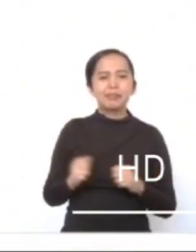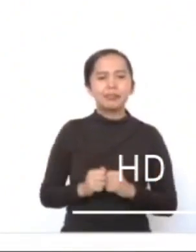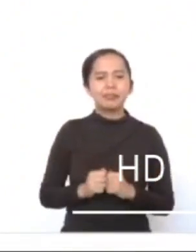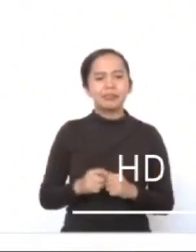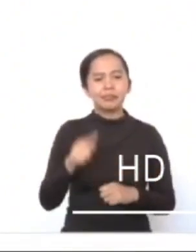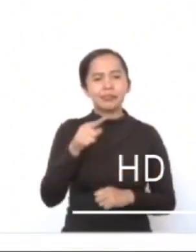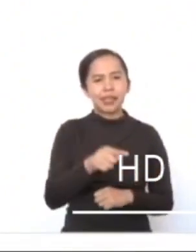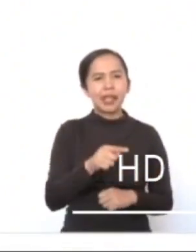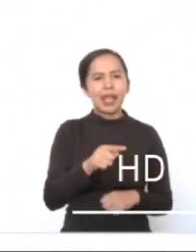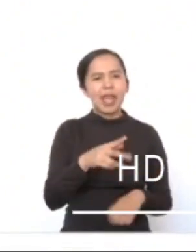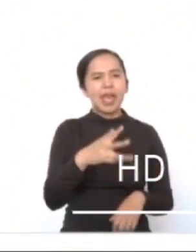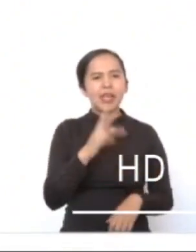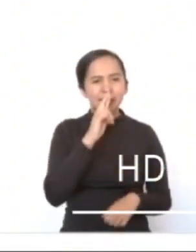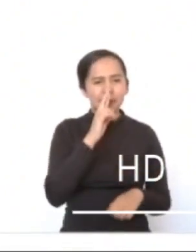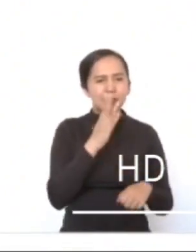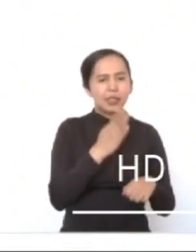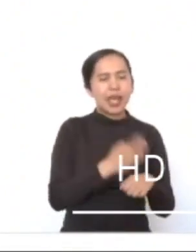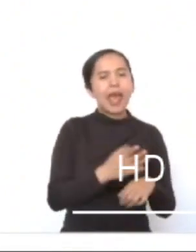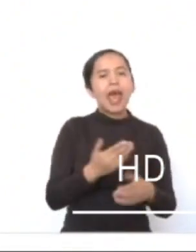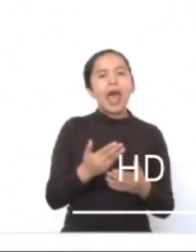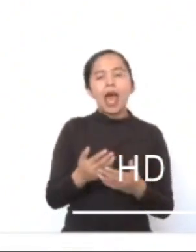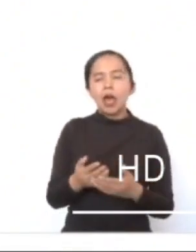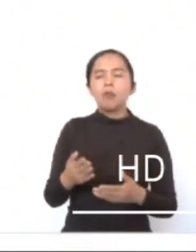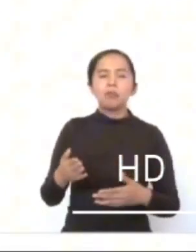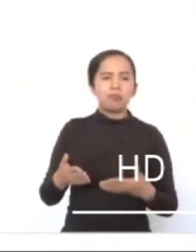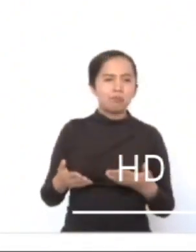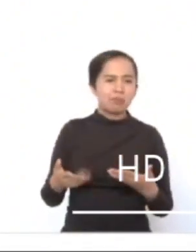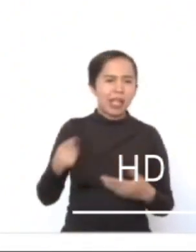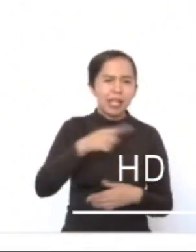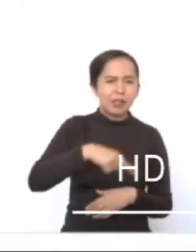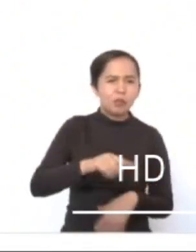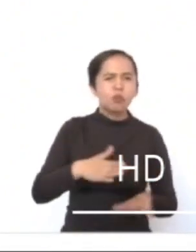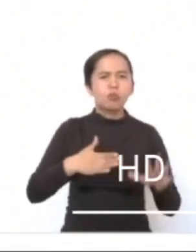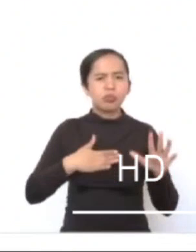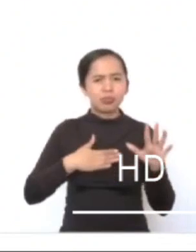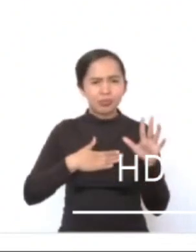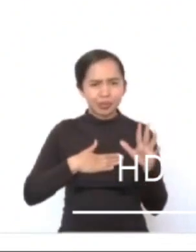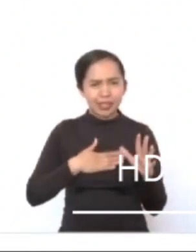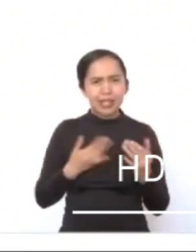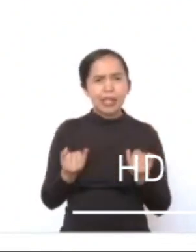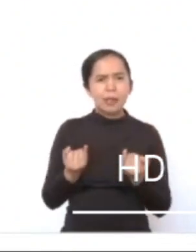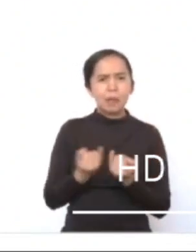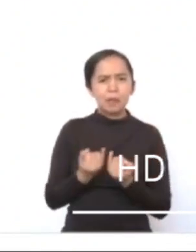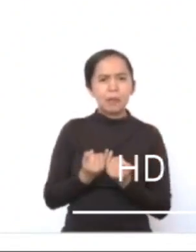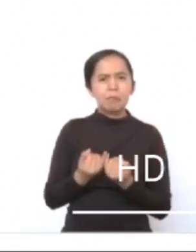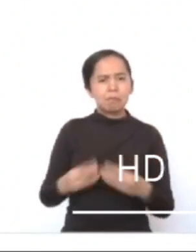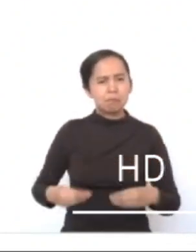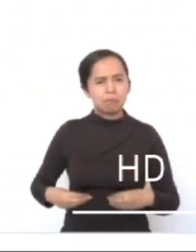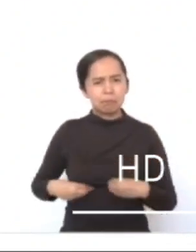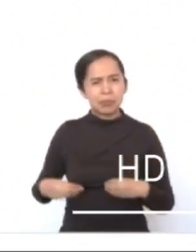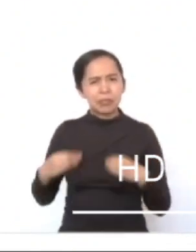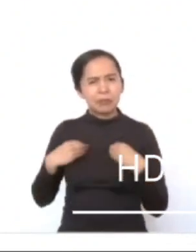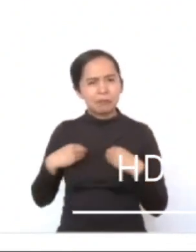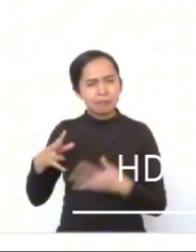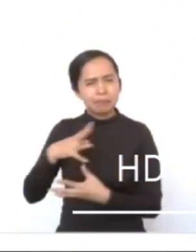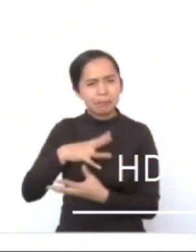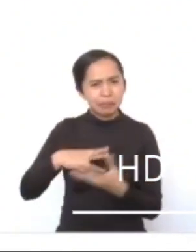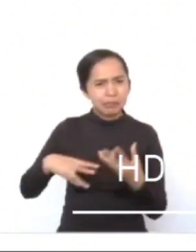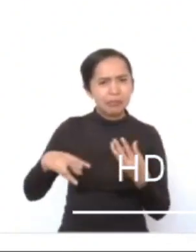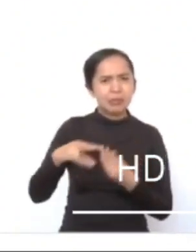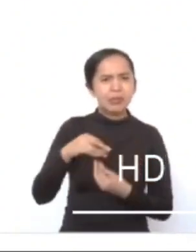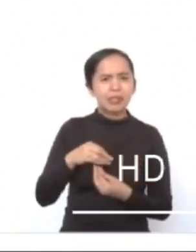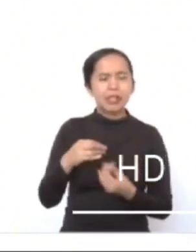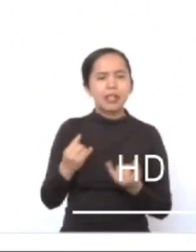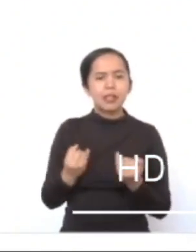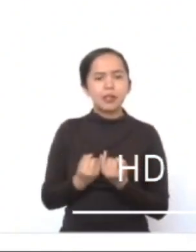una responsabilidad donde hay bondad, donde hay compromiso, donde se comparte el tiempo de la vida y sobre todo se asume que